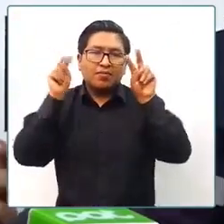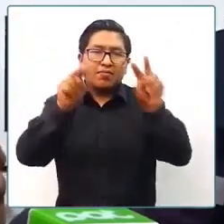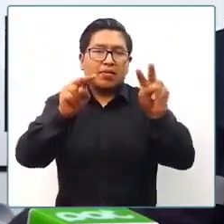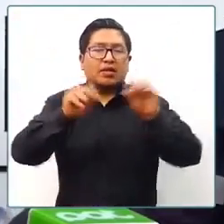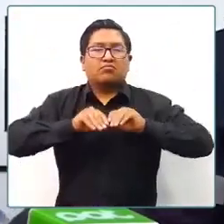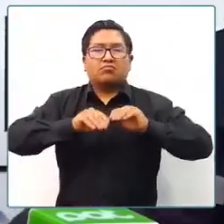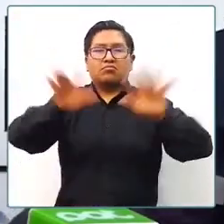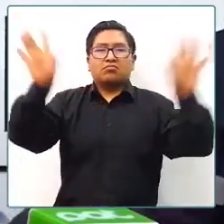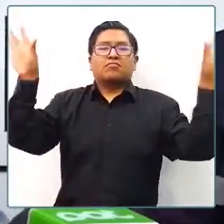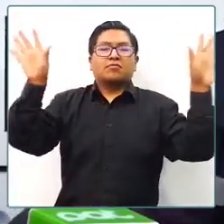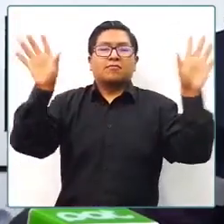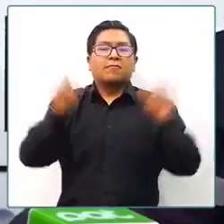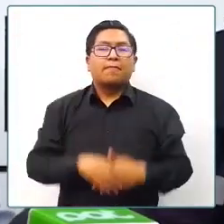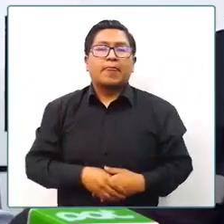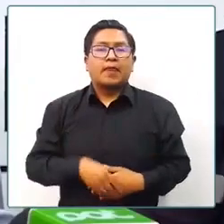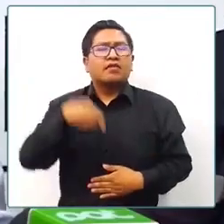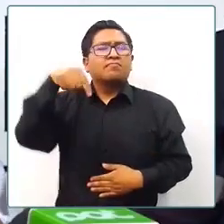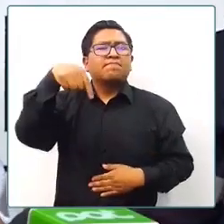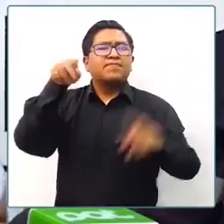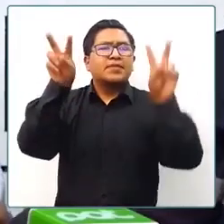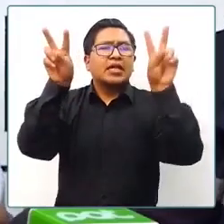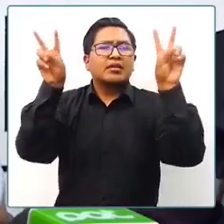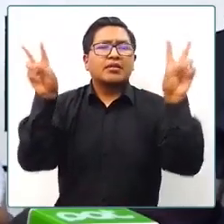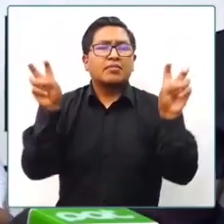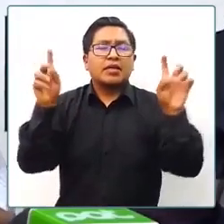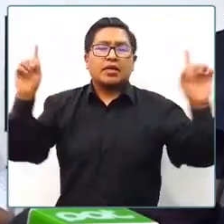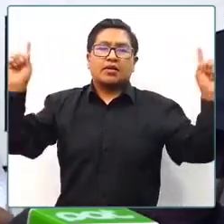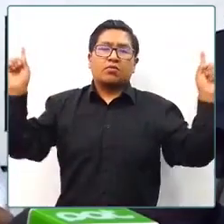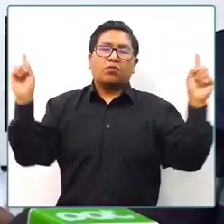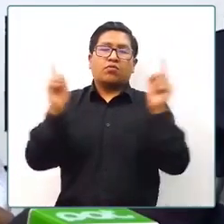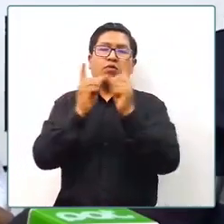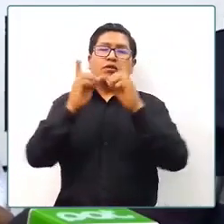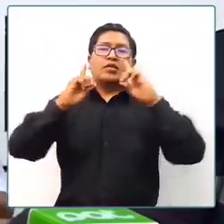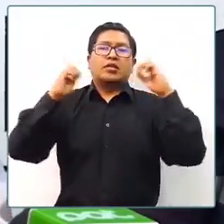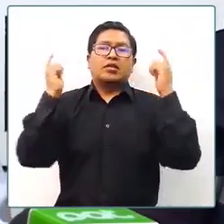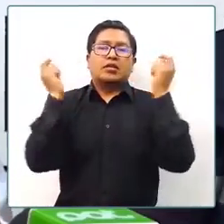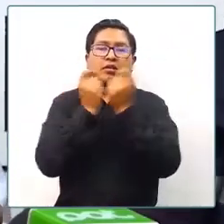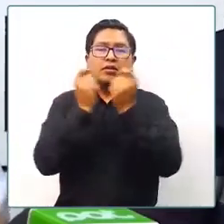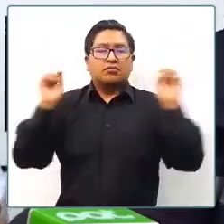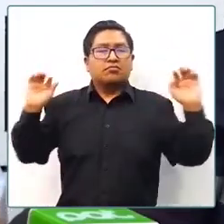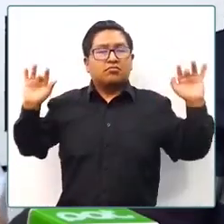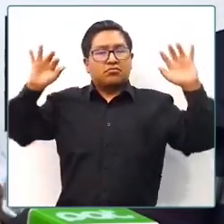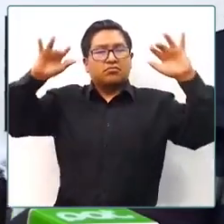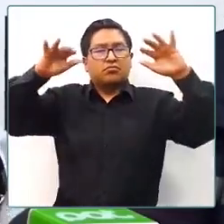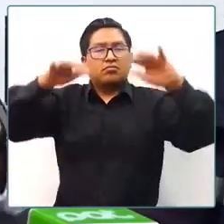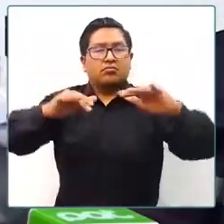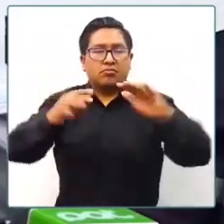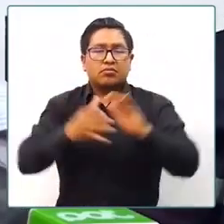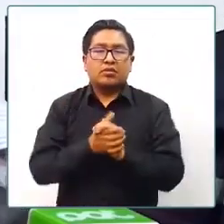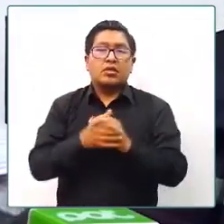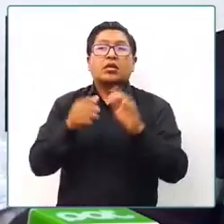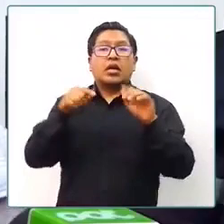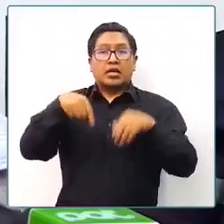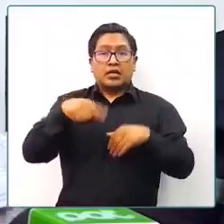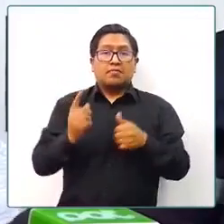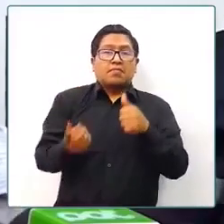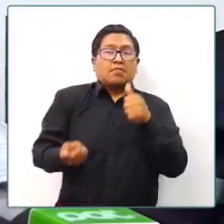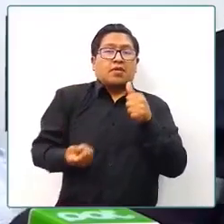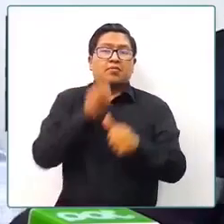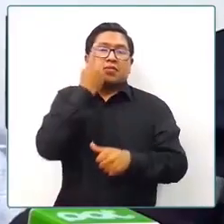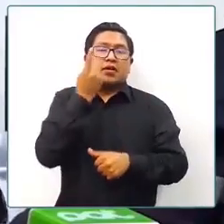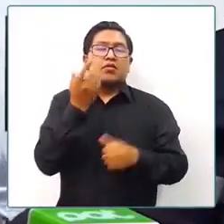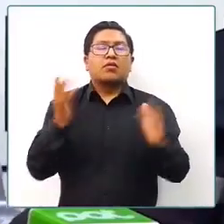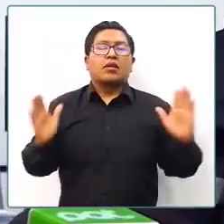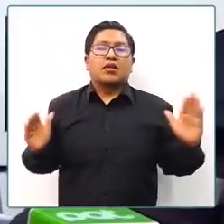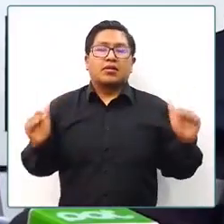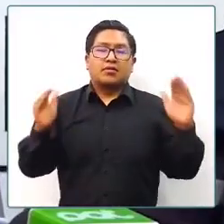y este es un encuentro departamental que va a darse en la generalidad de los departamentos, pero que se va a iniciar